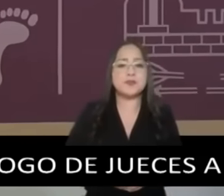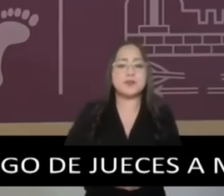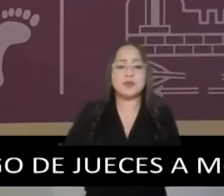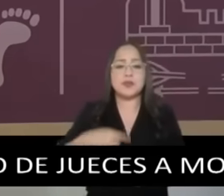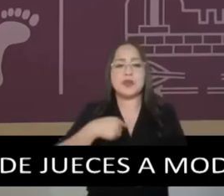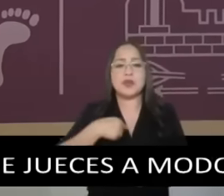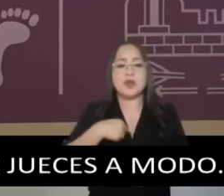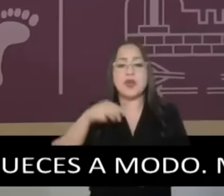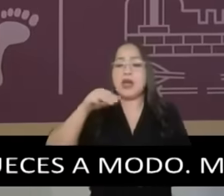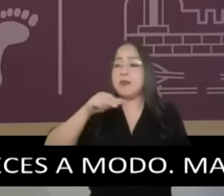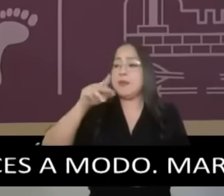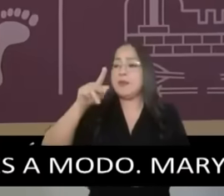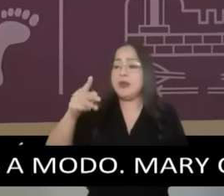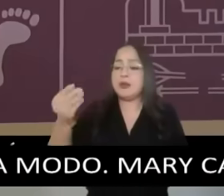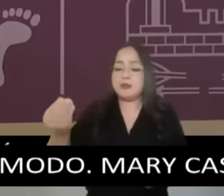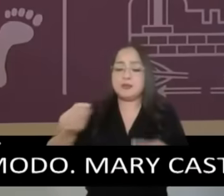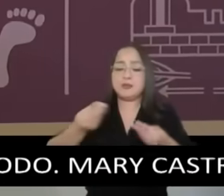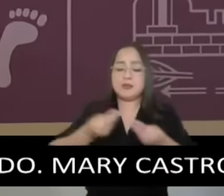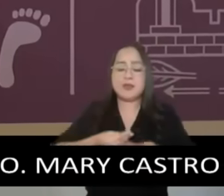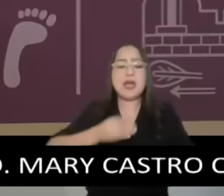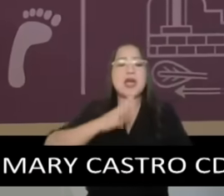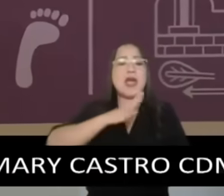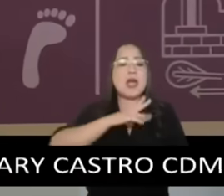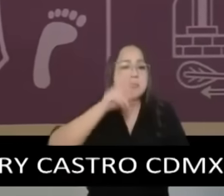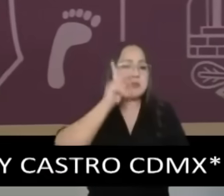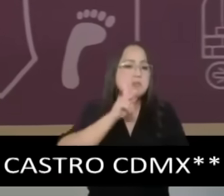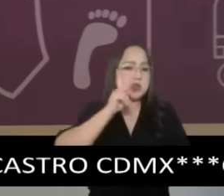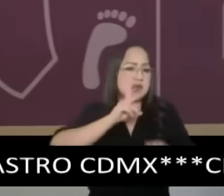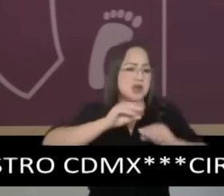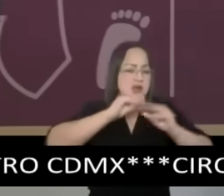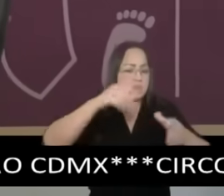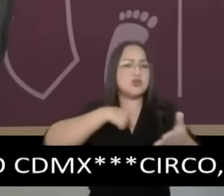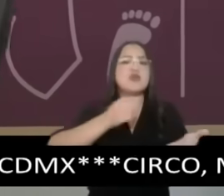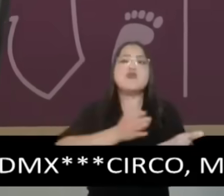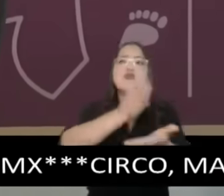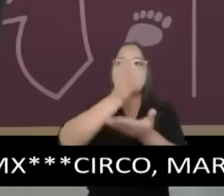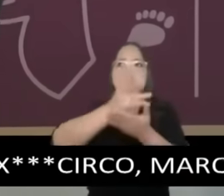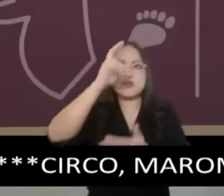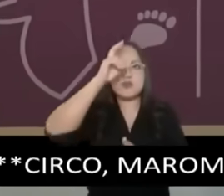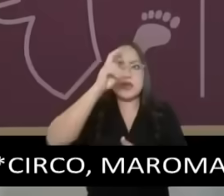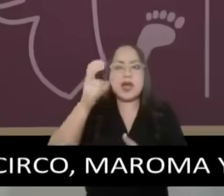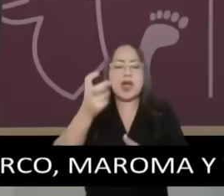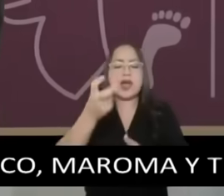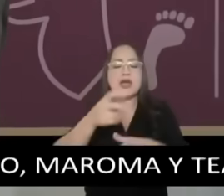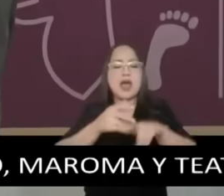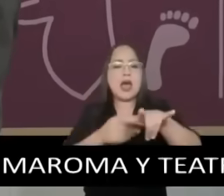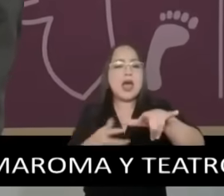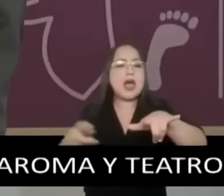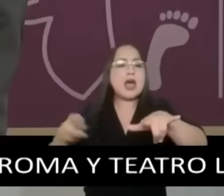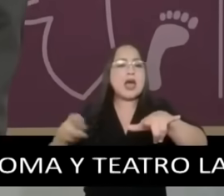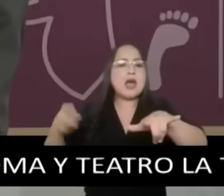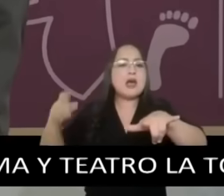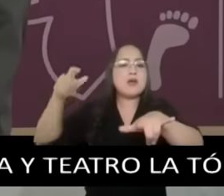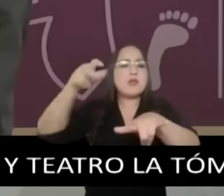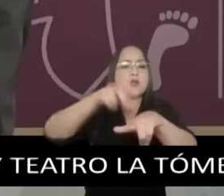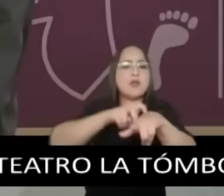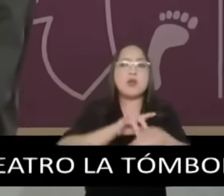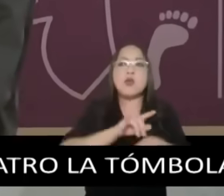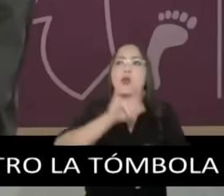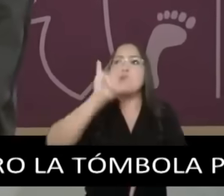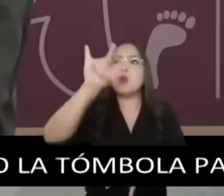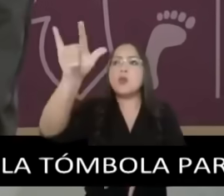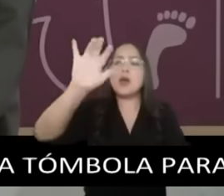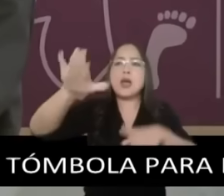Dicen que lo acusan de padecer, bueno, señalan que padece del corazón o que tiene cáncer, y ahora dice que quieren vincularlo con uno de los